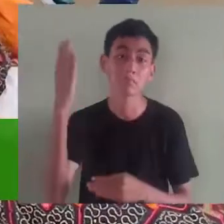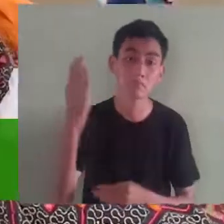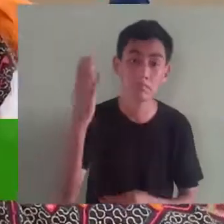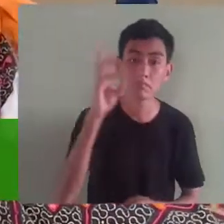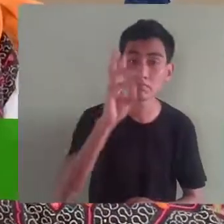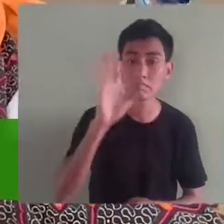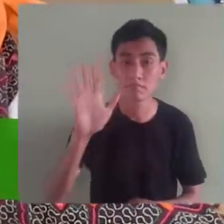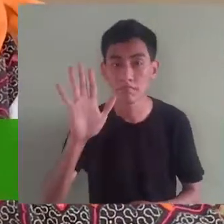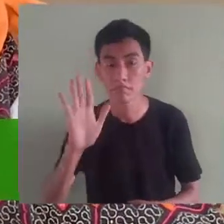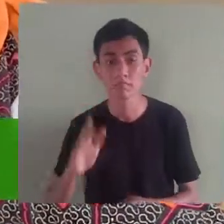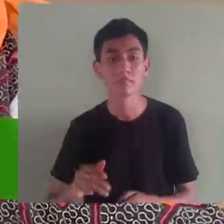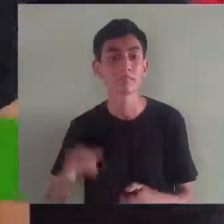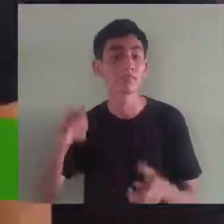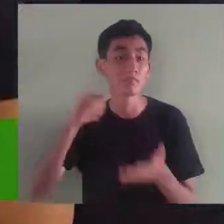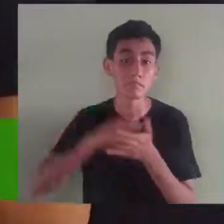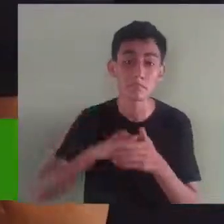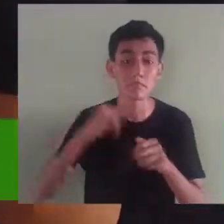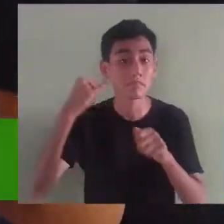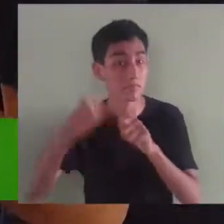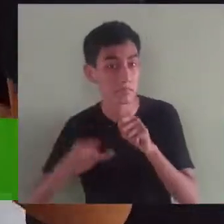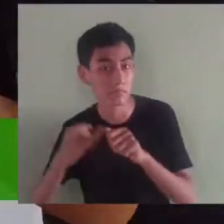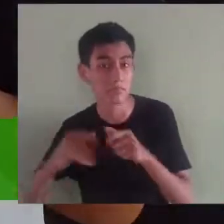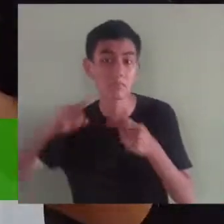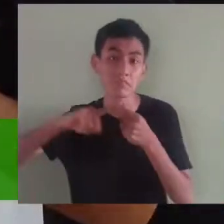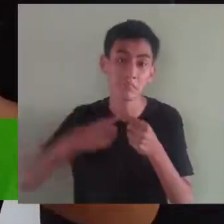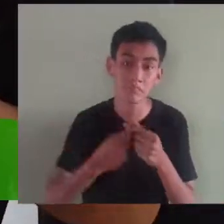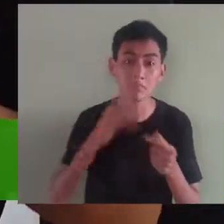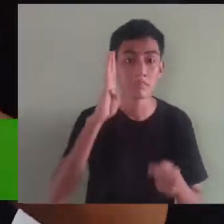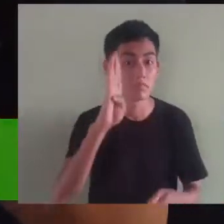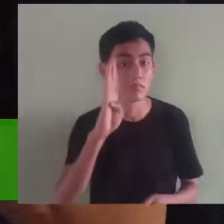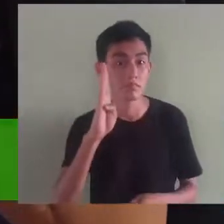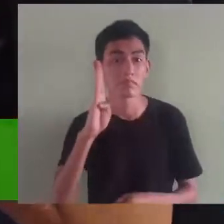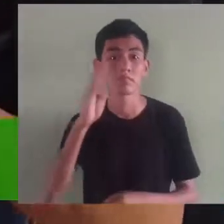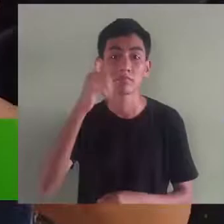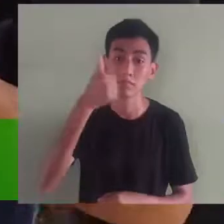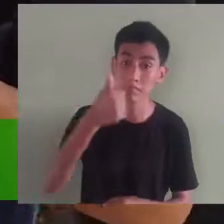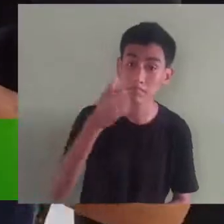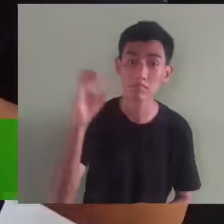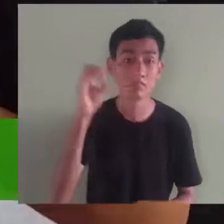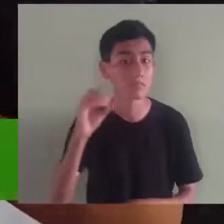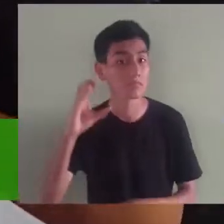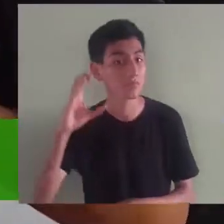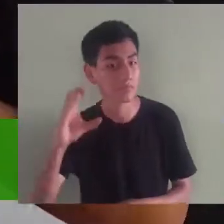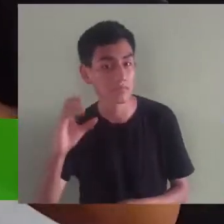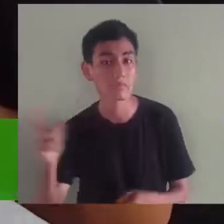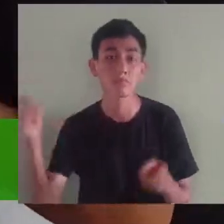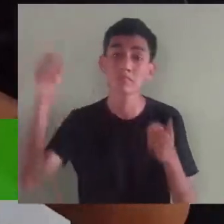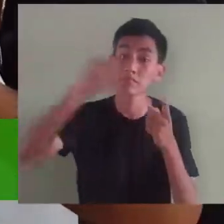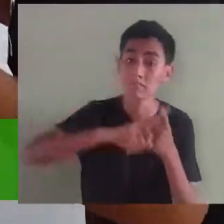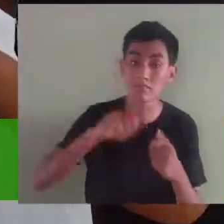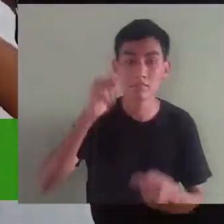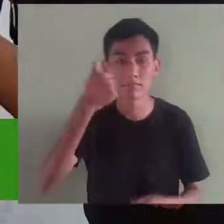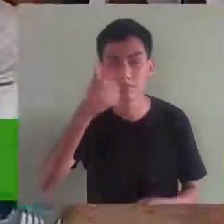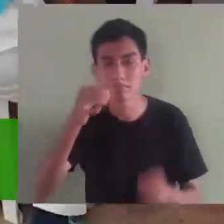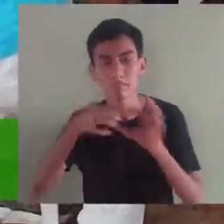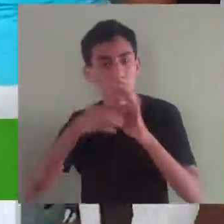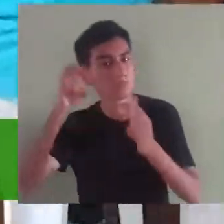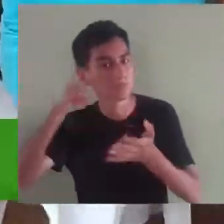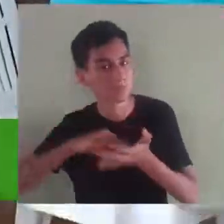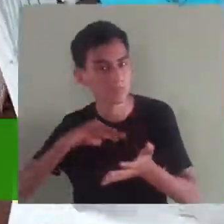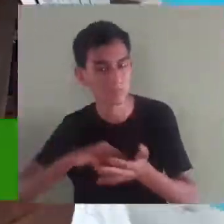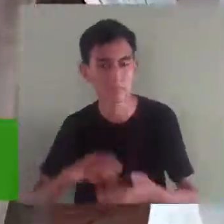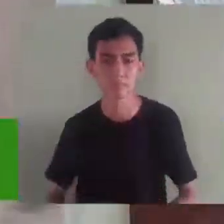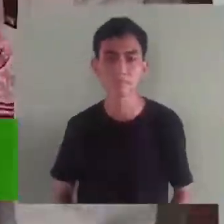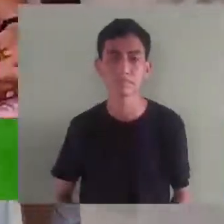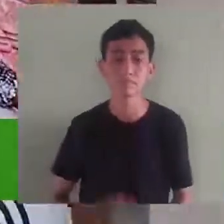cuyo apellido empieza con las letras A, B y C, y así sucesivamente hasta el 10 de marzo.